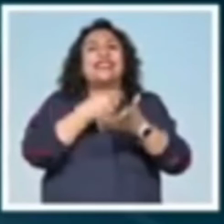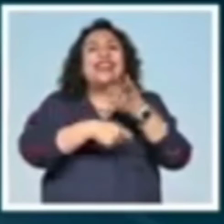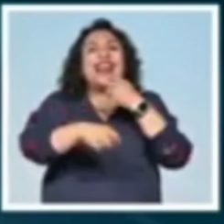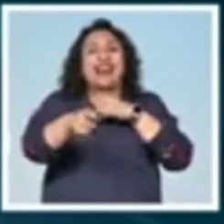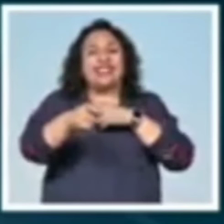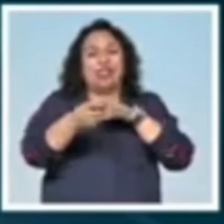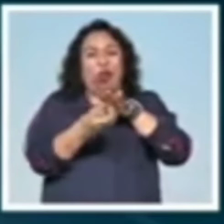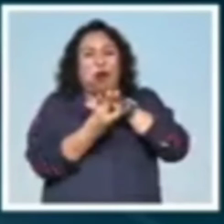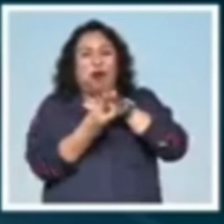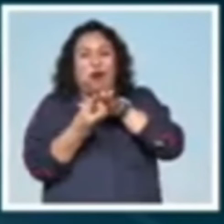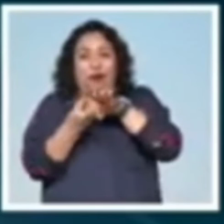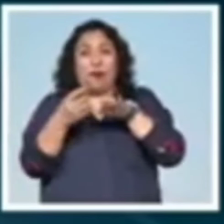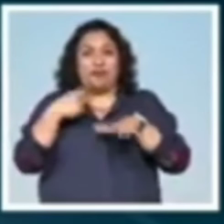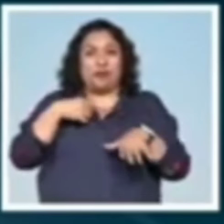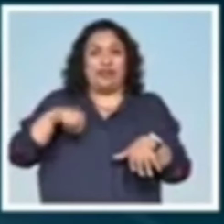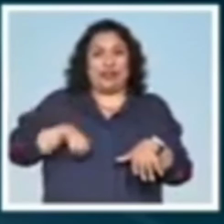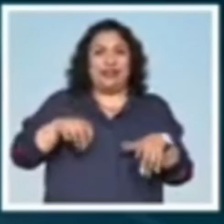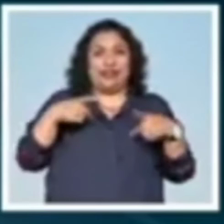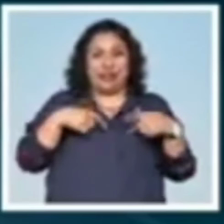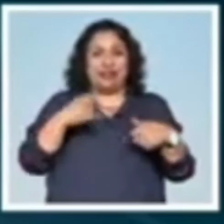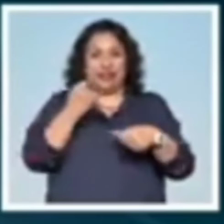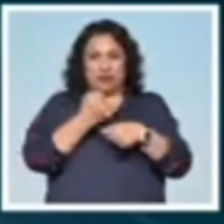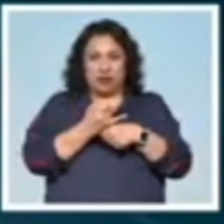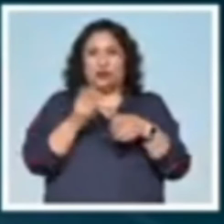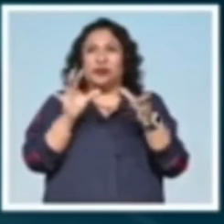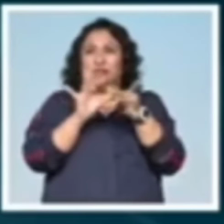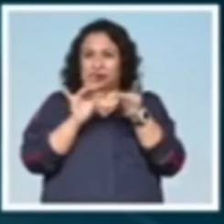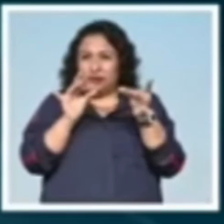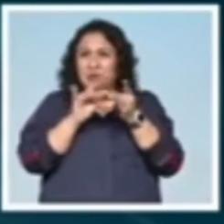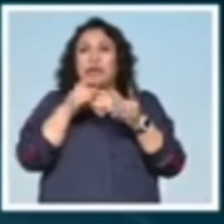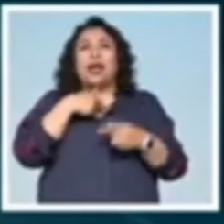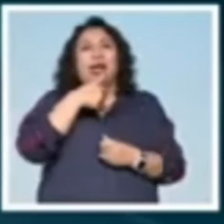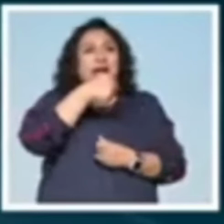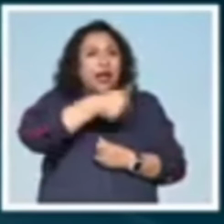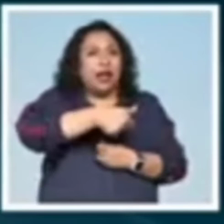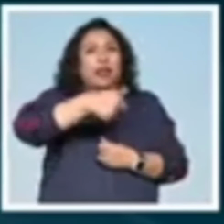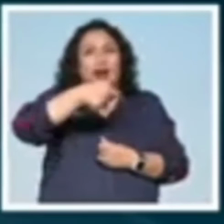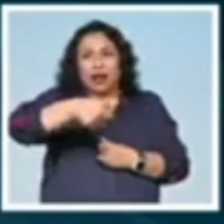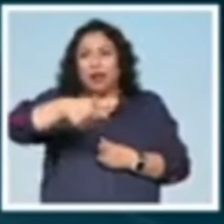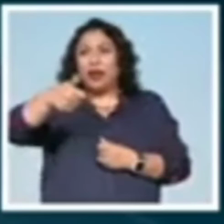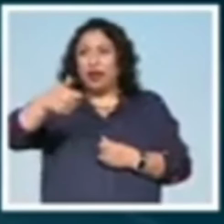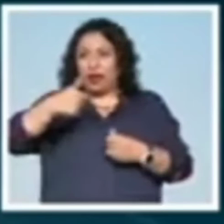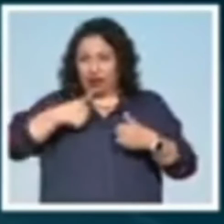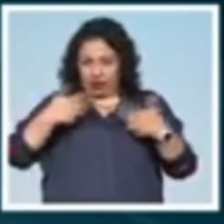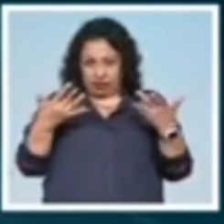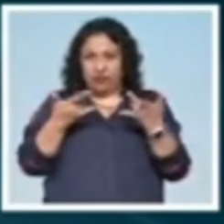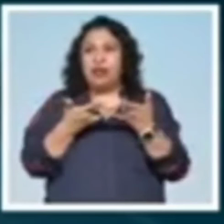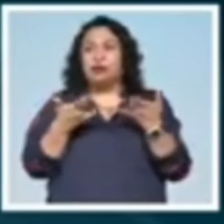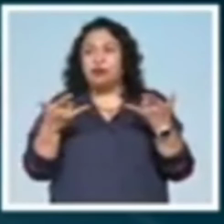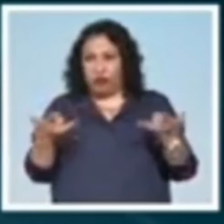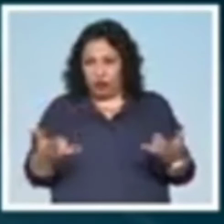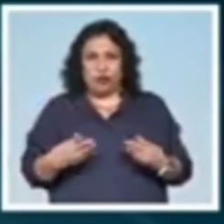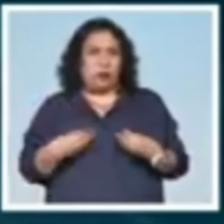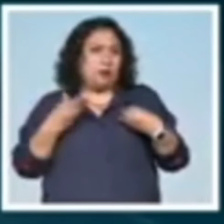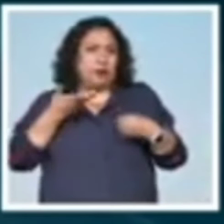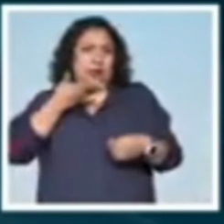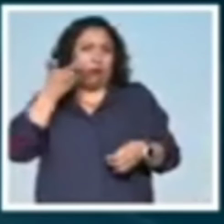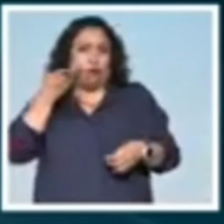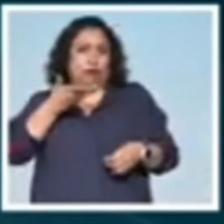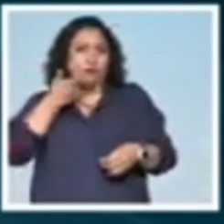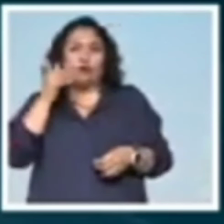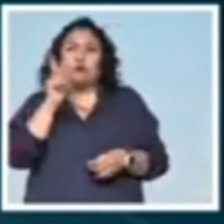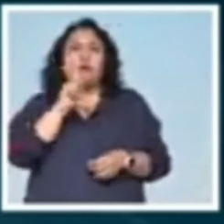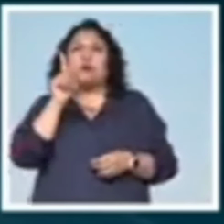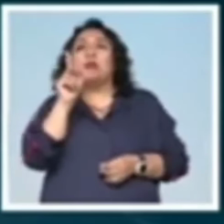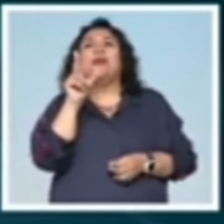lo que siempre a mí me ha interesado en los personajes, ¿no? Hablar de cada uno de los que hacemos la historia y la vida cotidiana, no